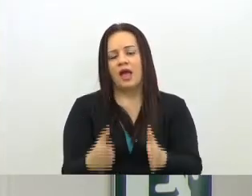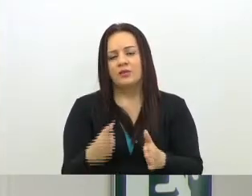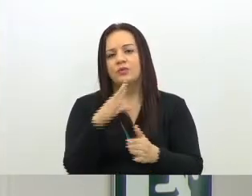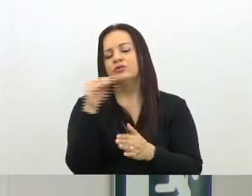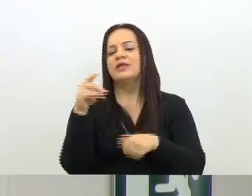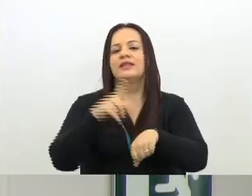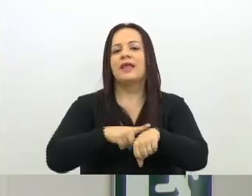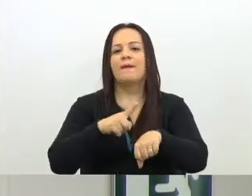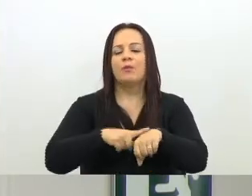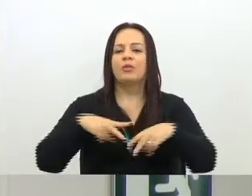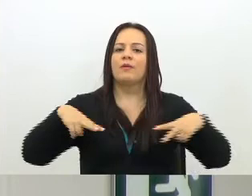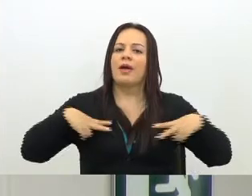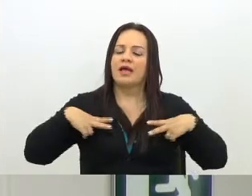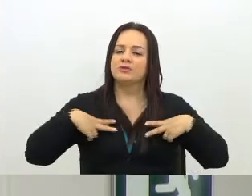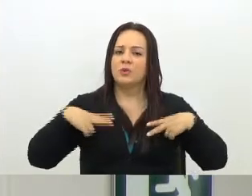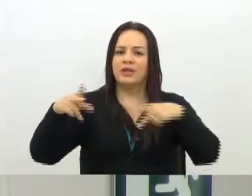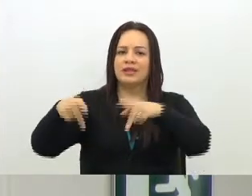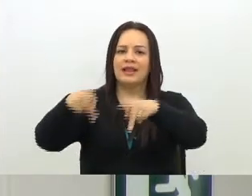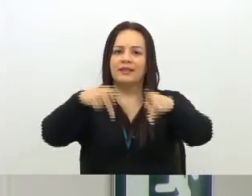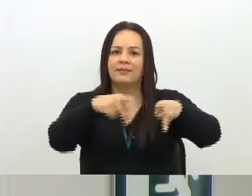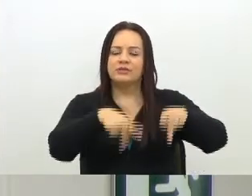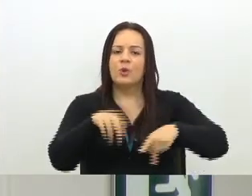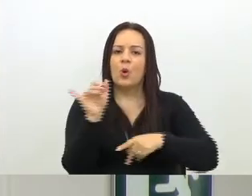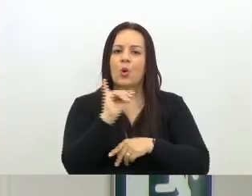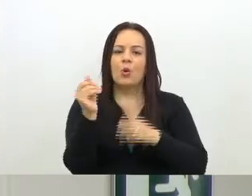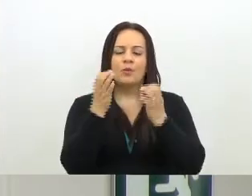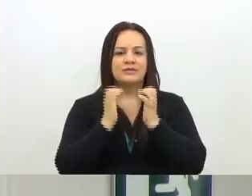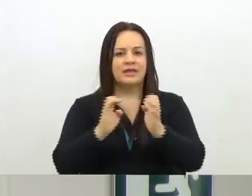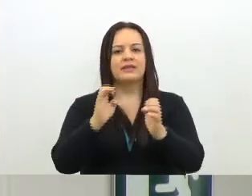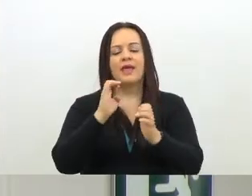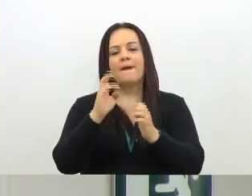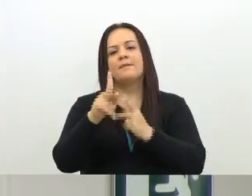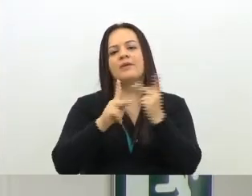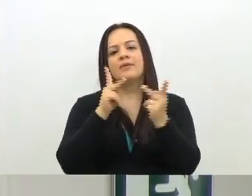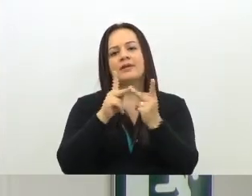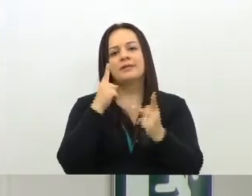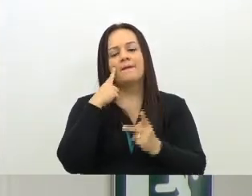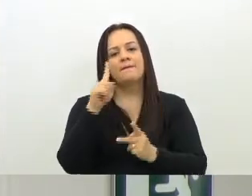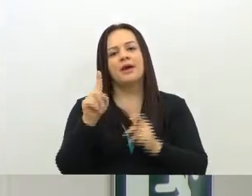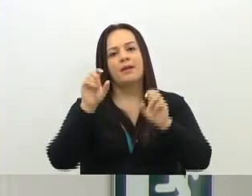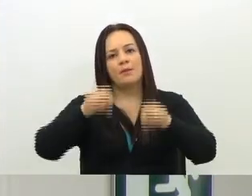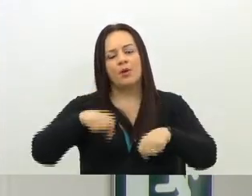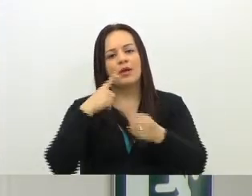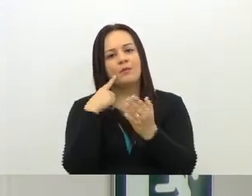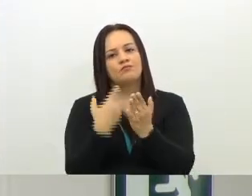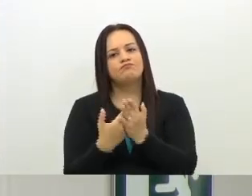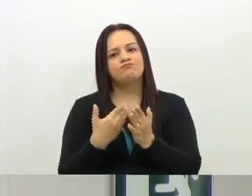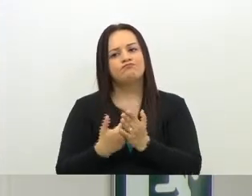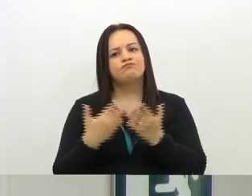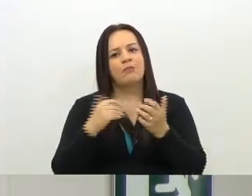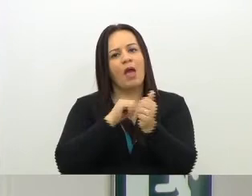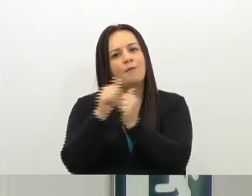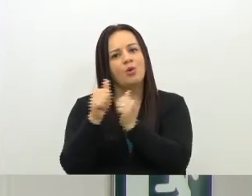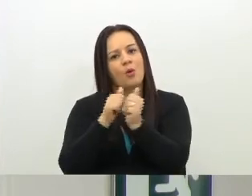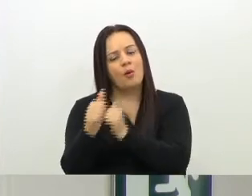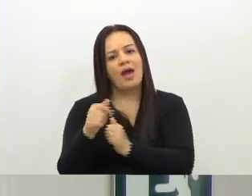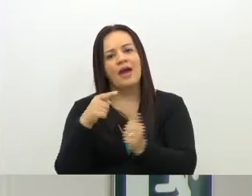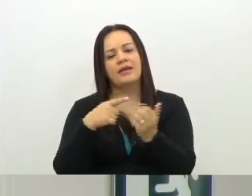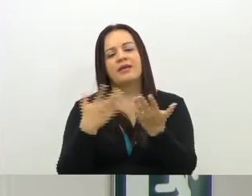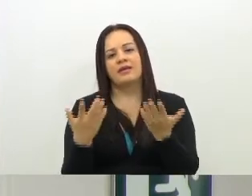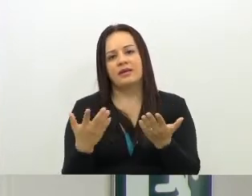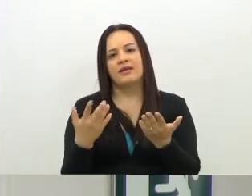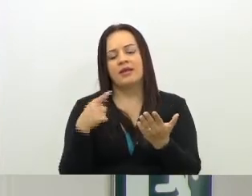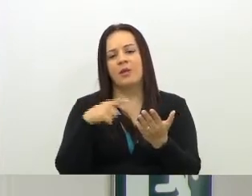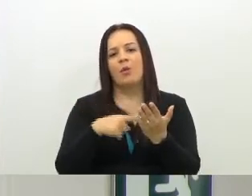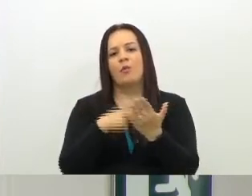de vacaciones de los ciudadanos como estrategia perfecta para aprobar a golpe tambor un proyecto de ley de gran